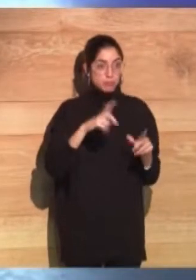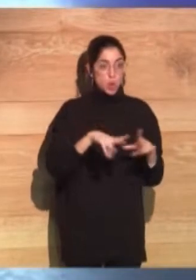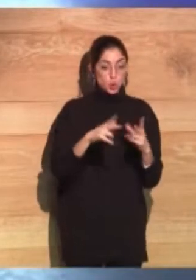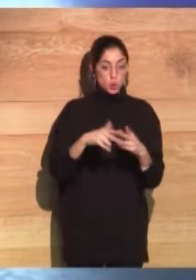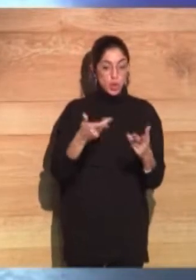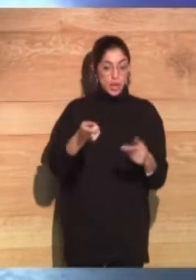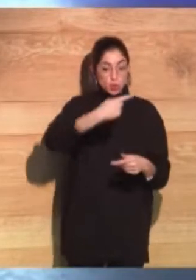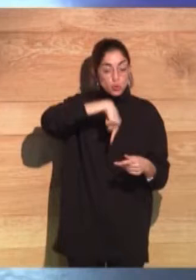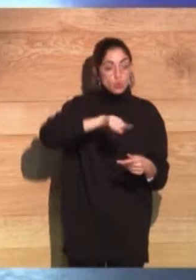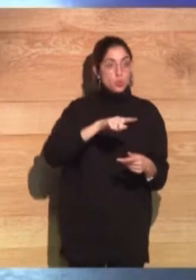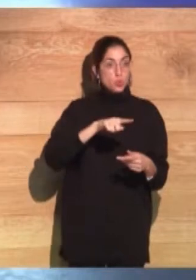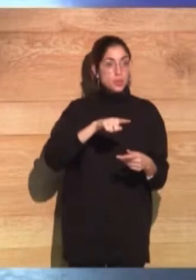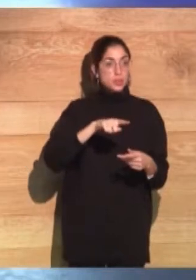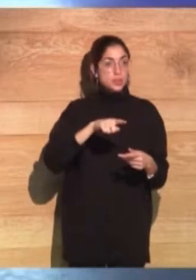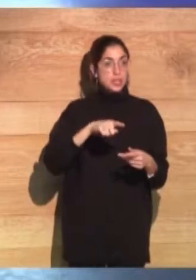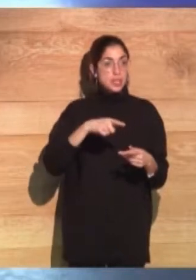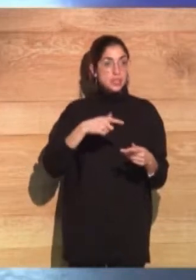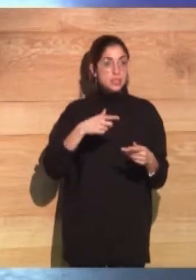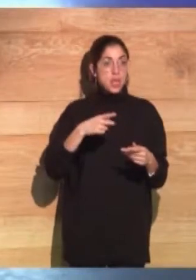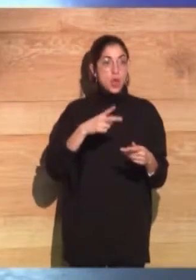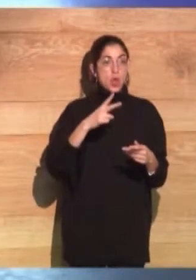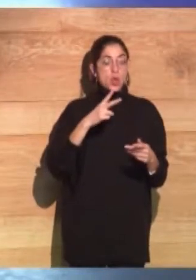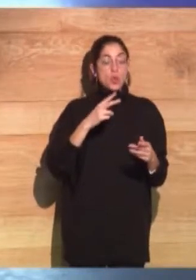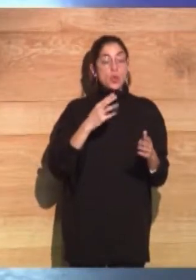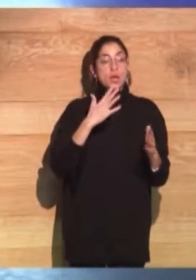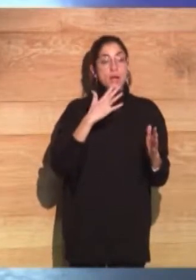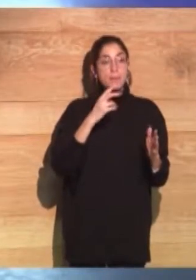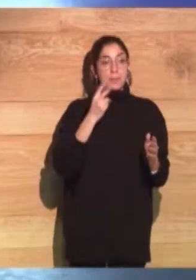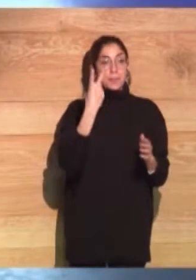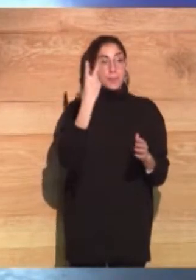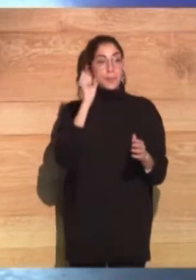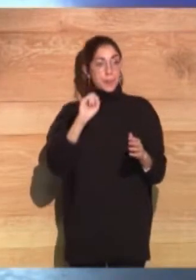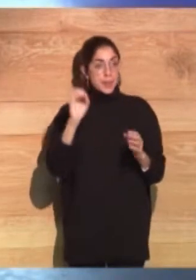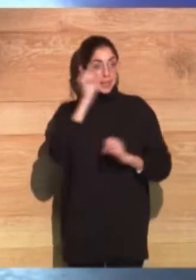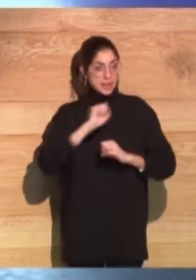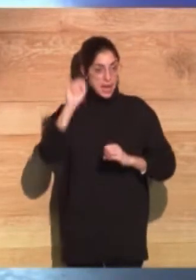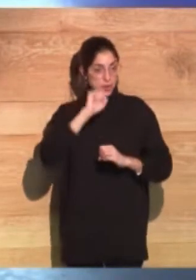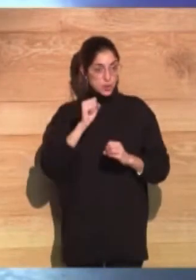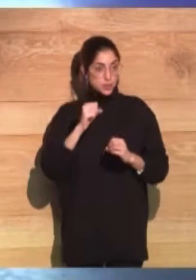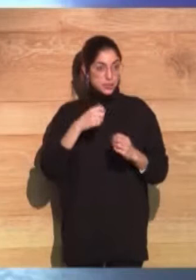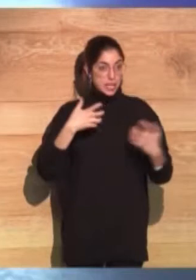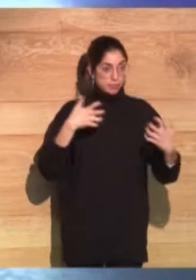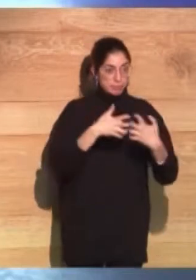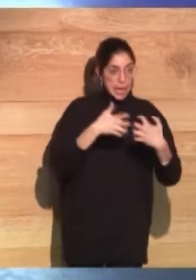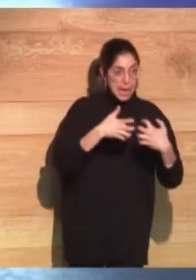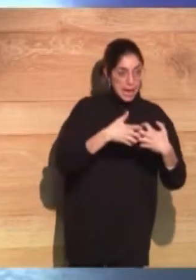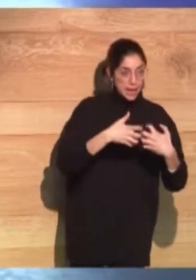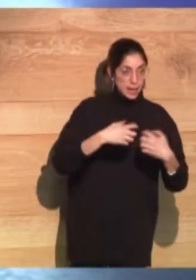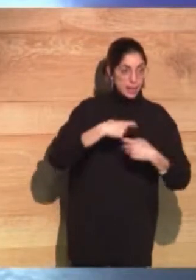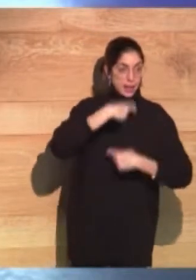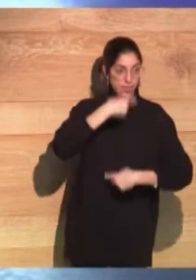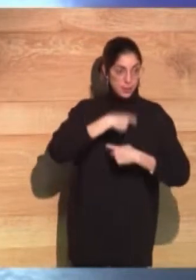estuvo sometida a 2 décadas de guerra civil y actualmente,